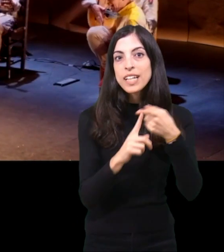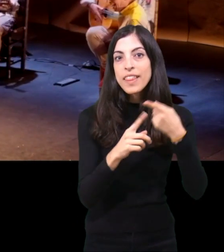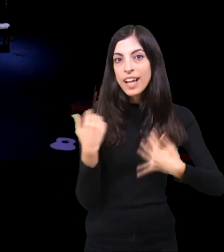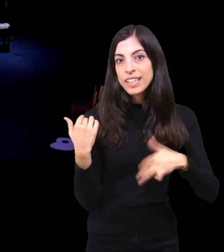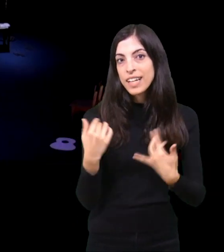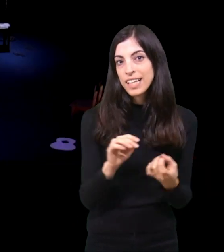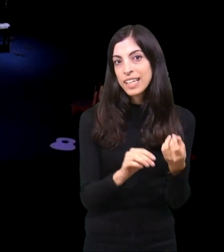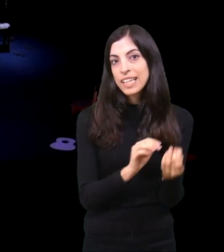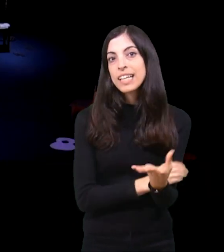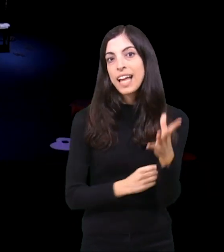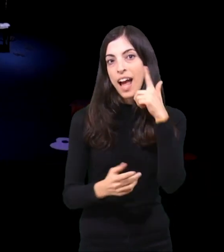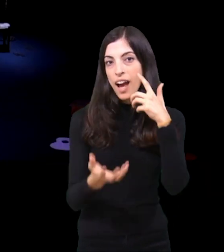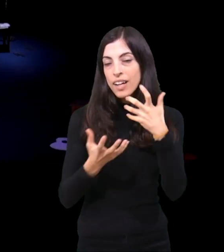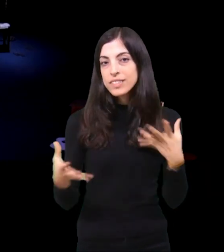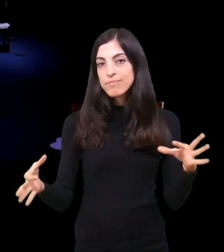el arte.